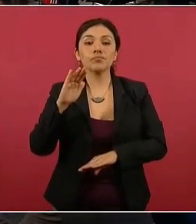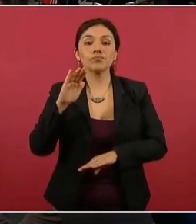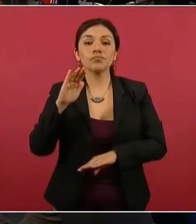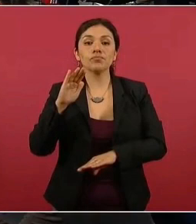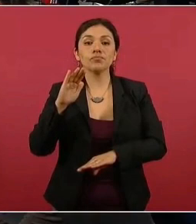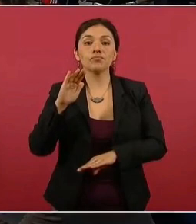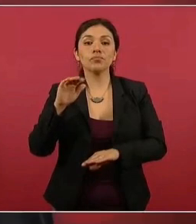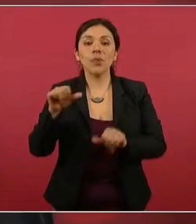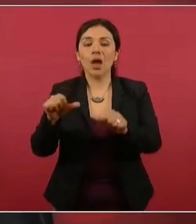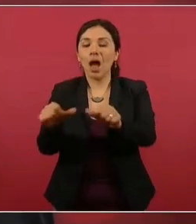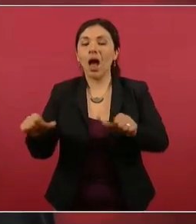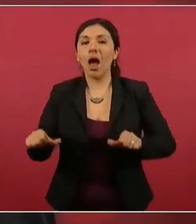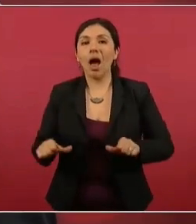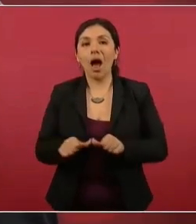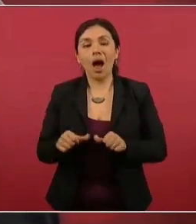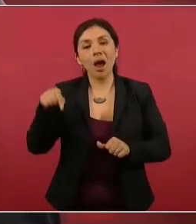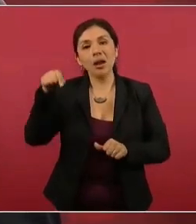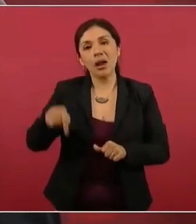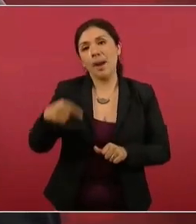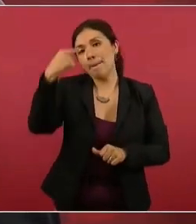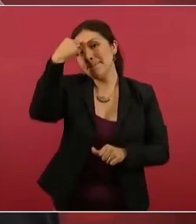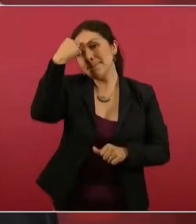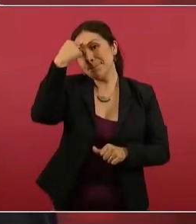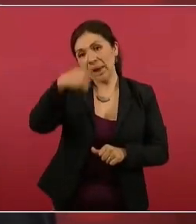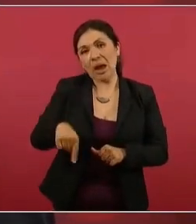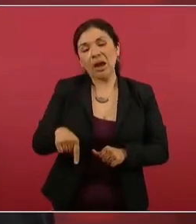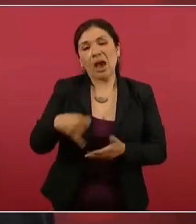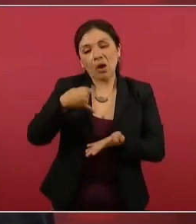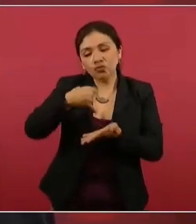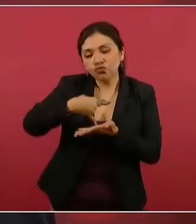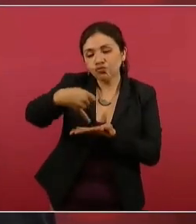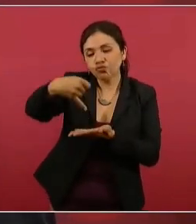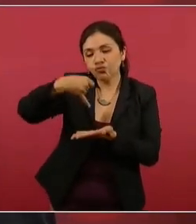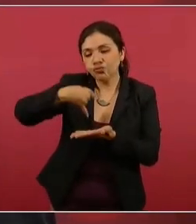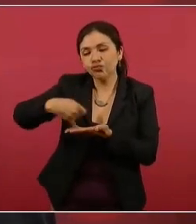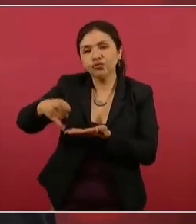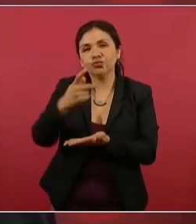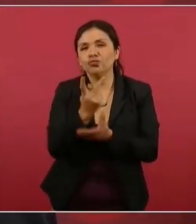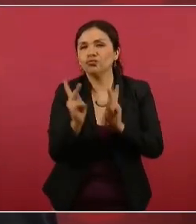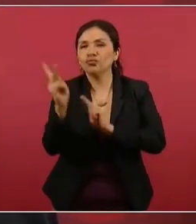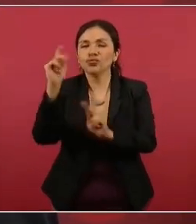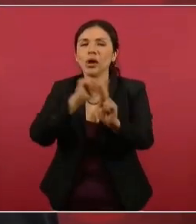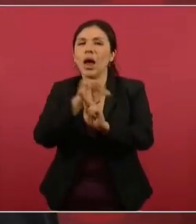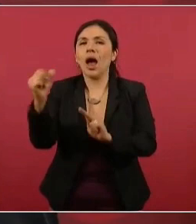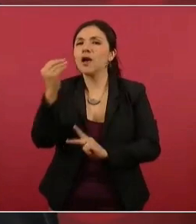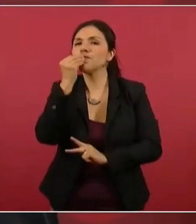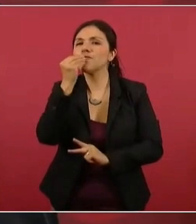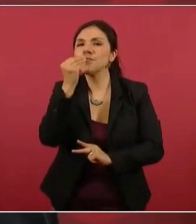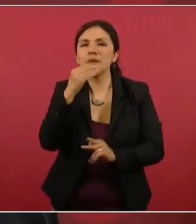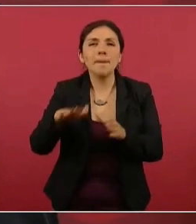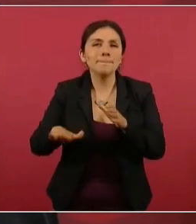el área dedicada a la agricultura de básicos,